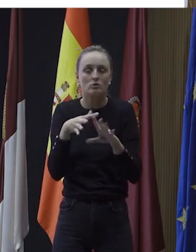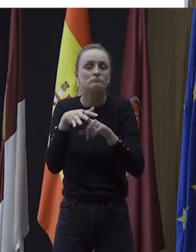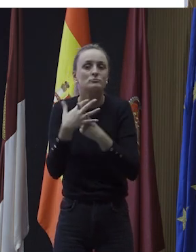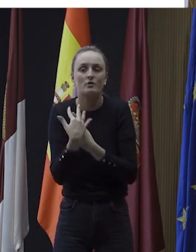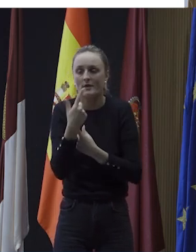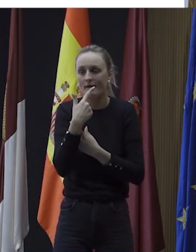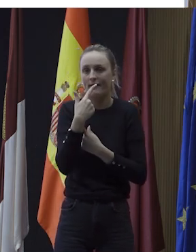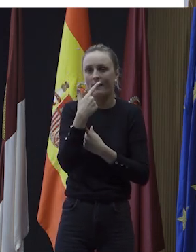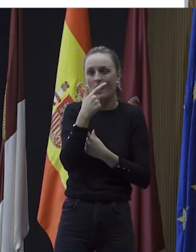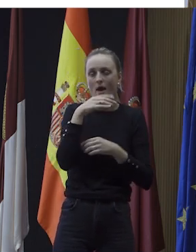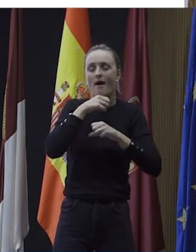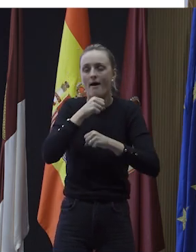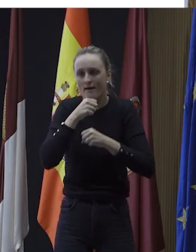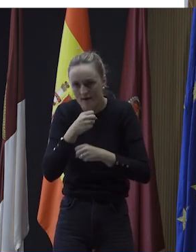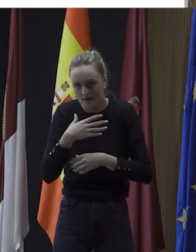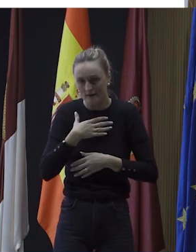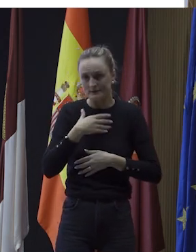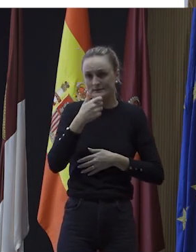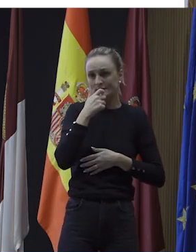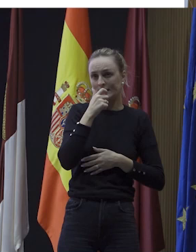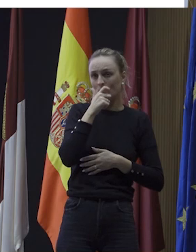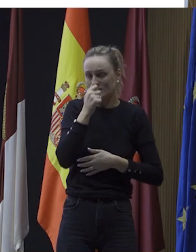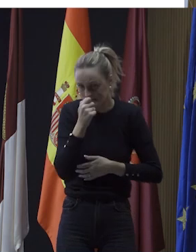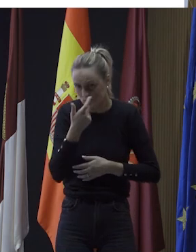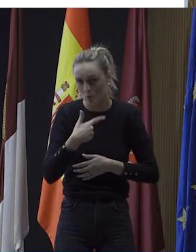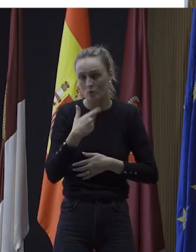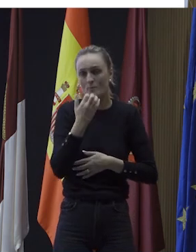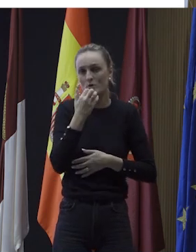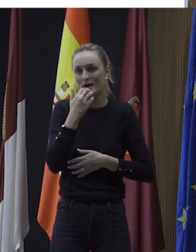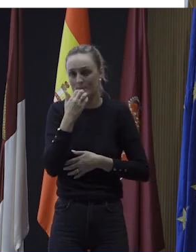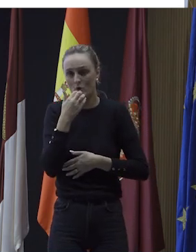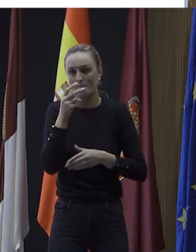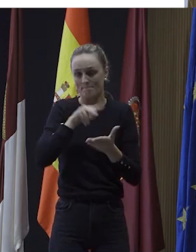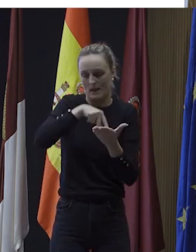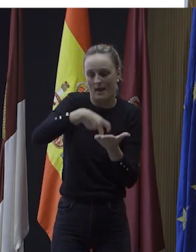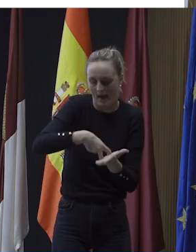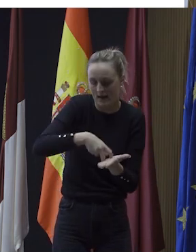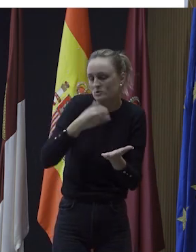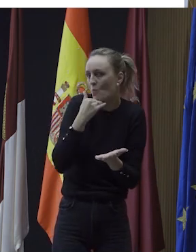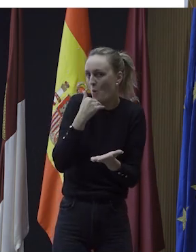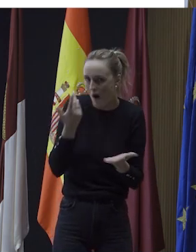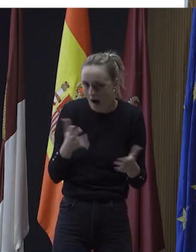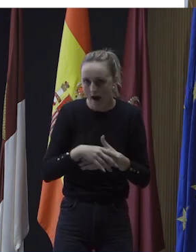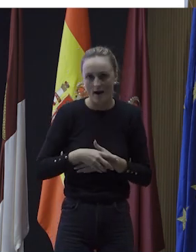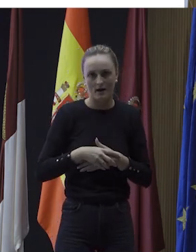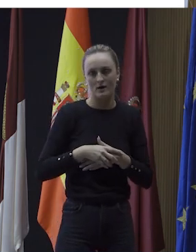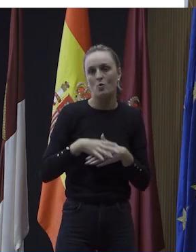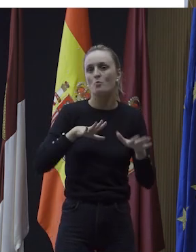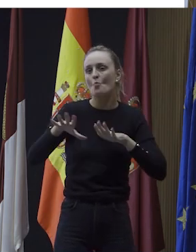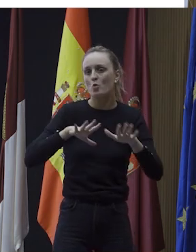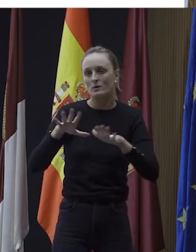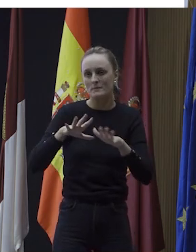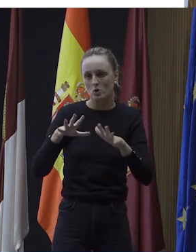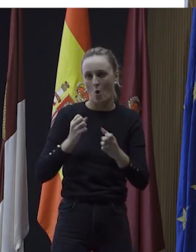un estornudo, un salto, me agacho a por algo, ¿vale? Un movimiento brusco o simplemente el hecho